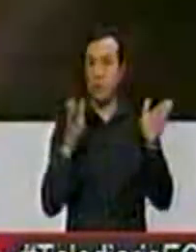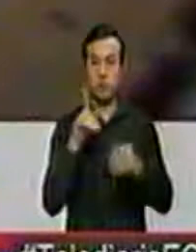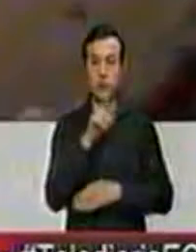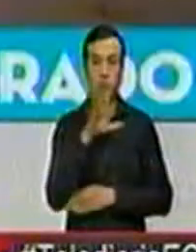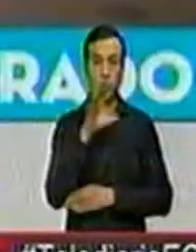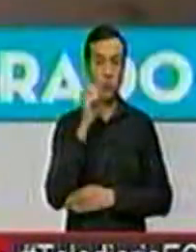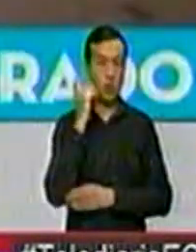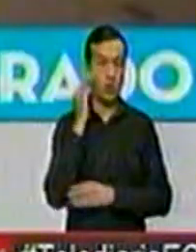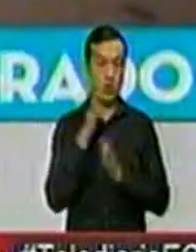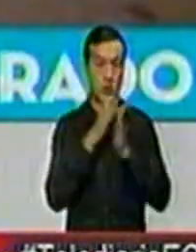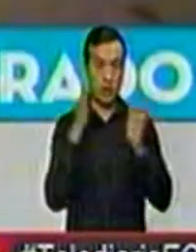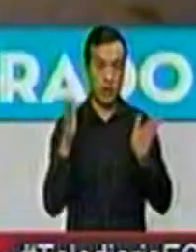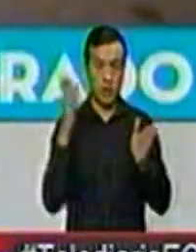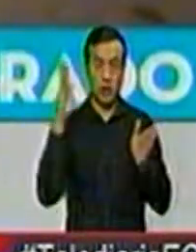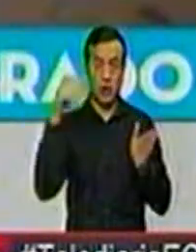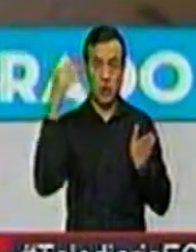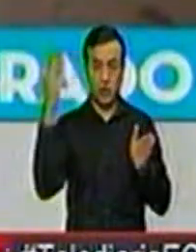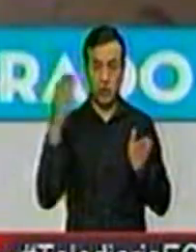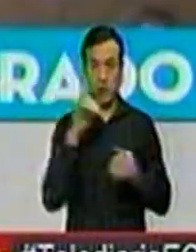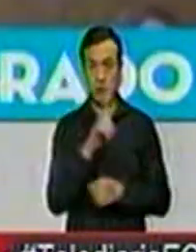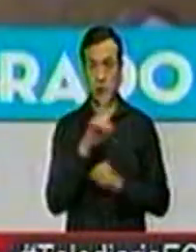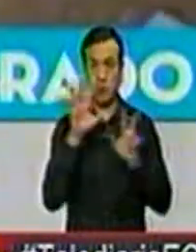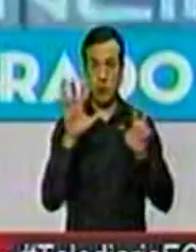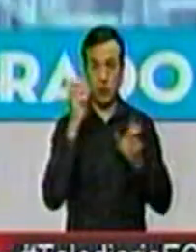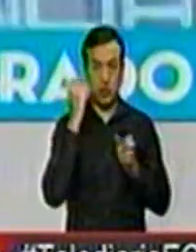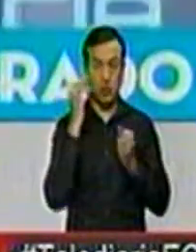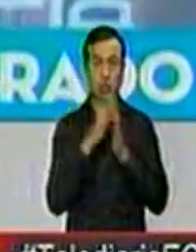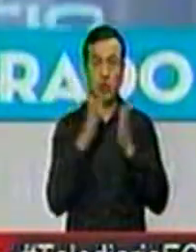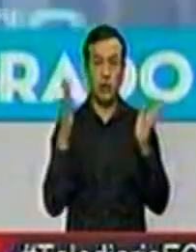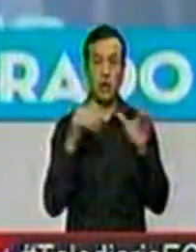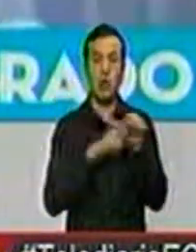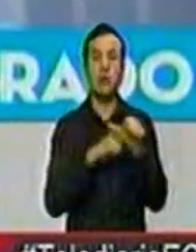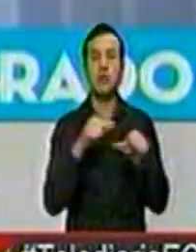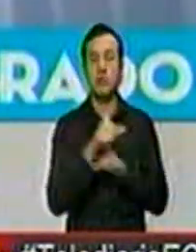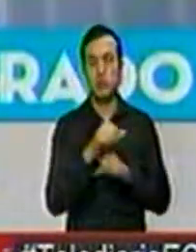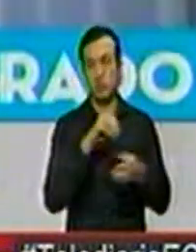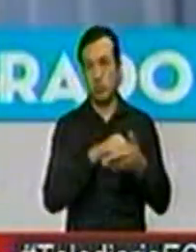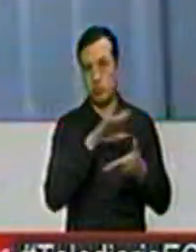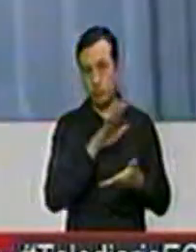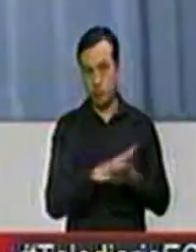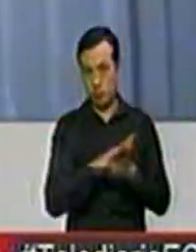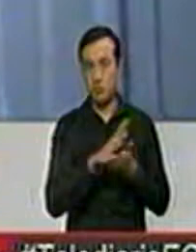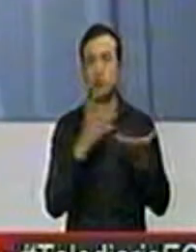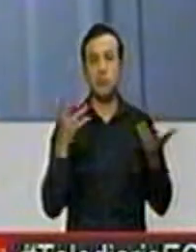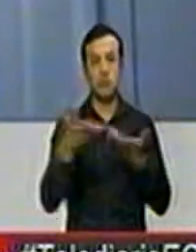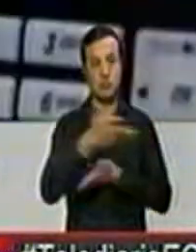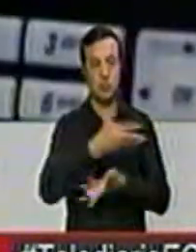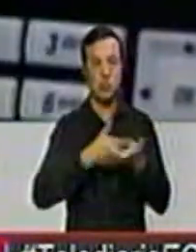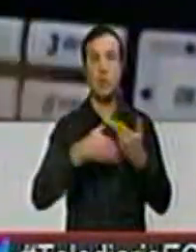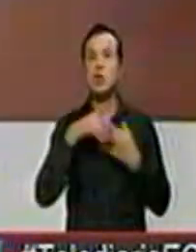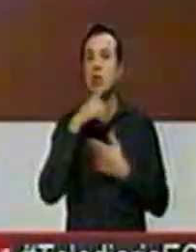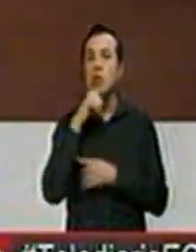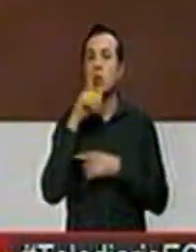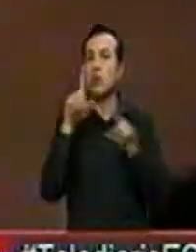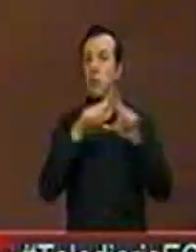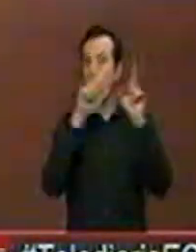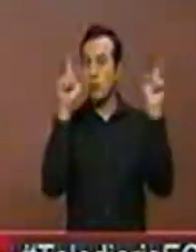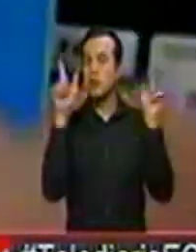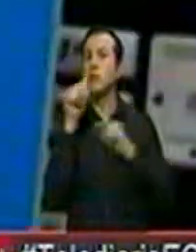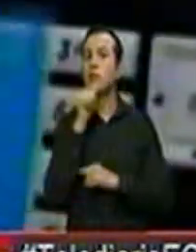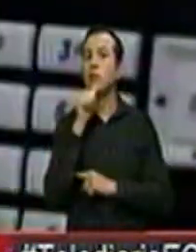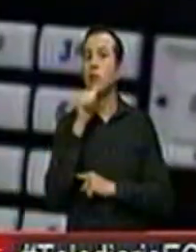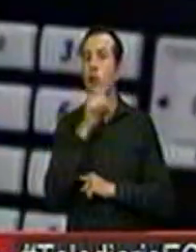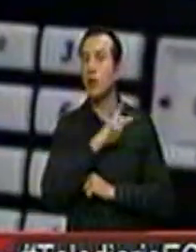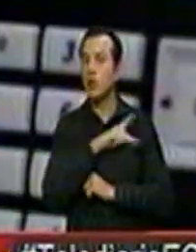días. Luego de ello, en un plazo de 180 días, acompañará e instrumentará un roadshow para seleccionar el operador privado que liderará la